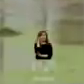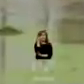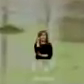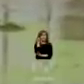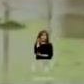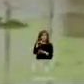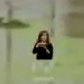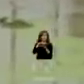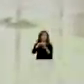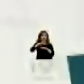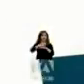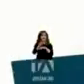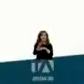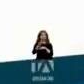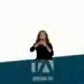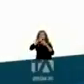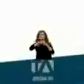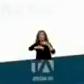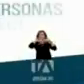a causa de las últimas lluvias,